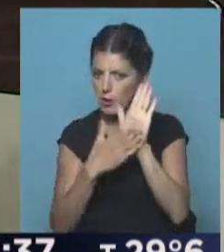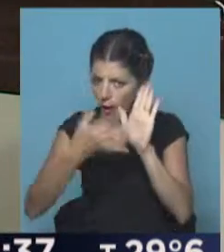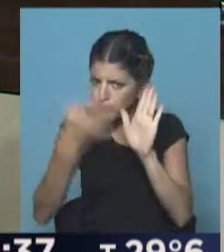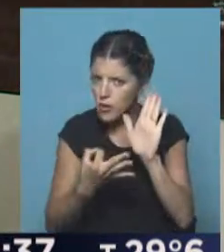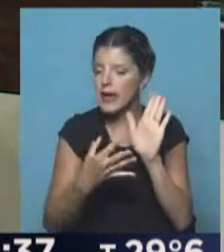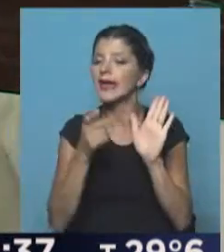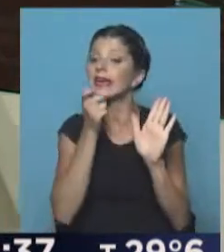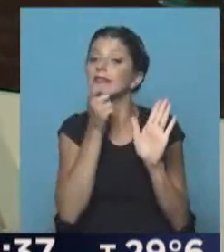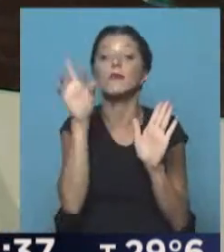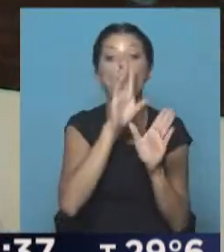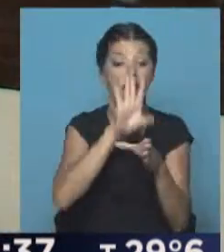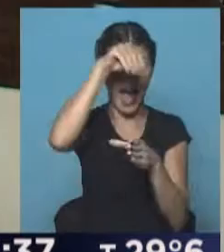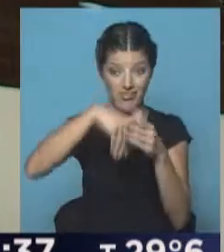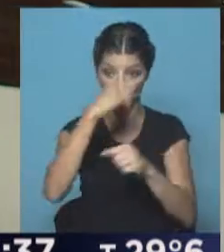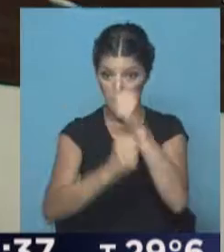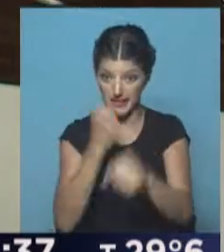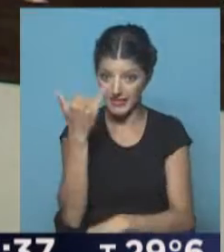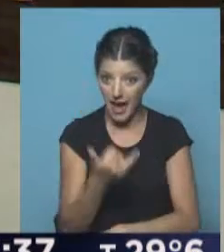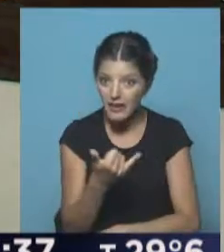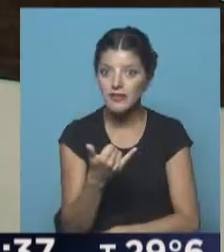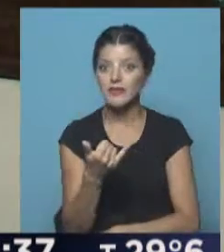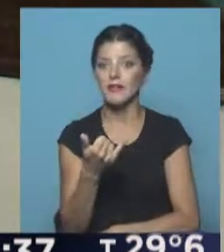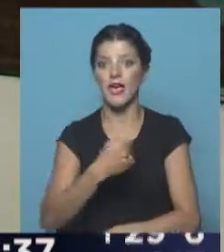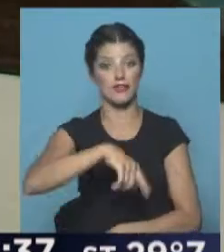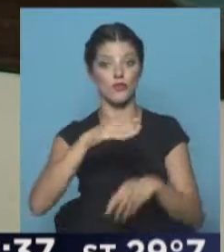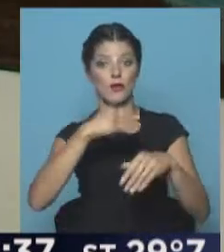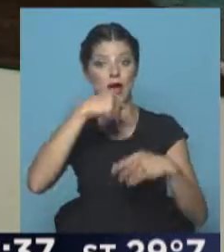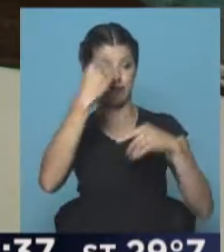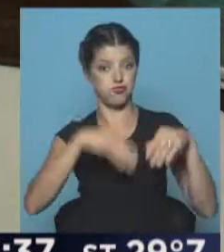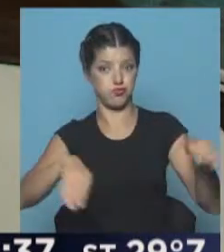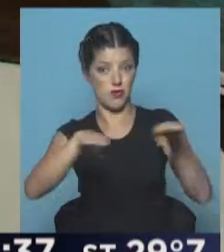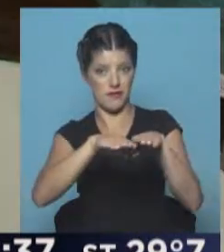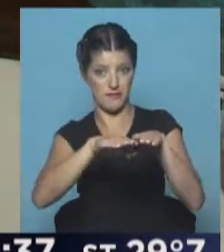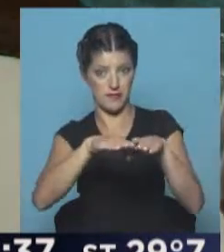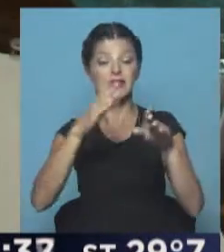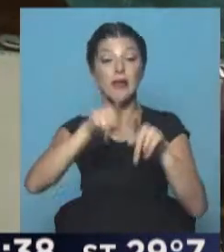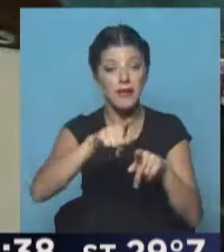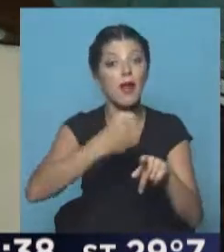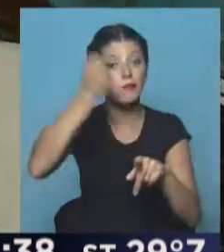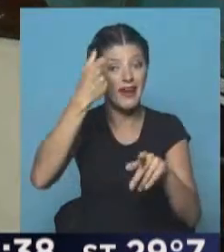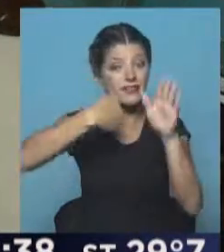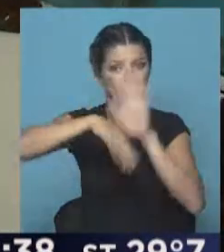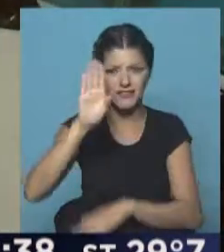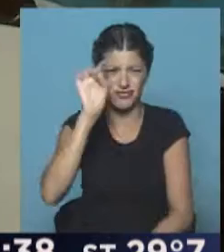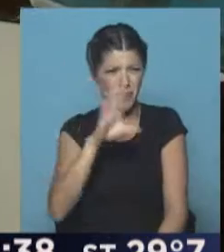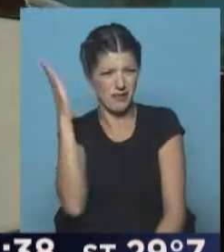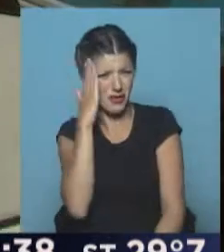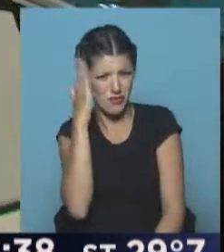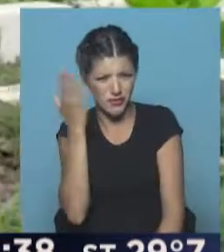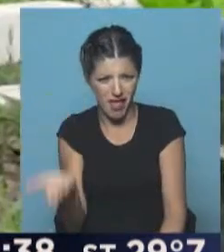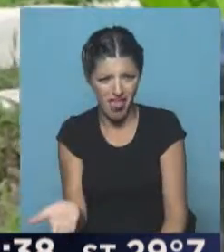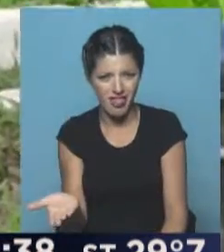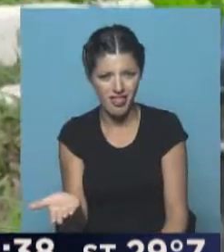si hay mujeres en las empresas hay una diversidad mayor y hasta se gana más. ¿Qué es solo cultural?